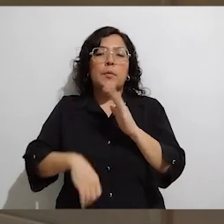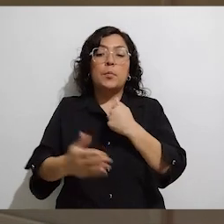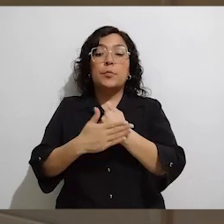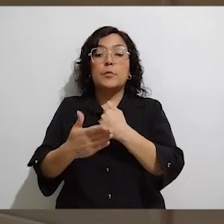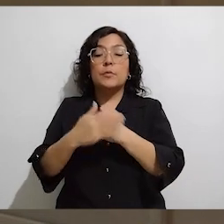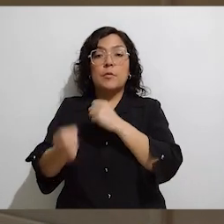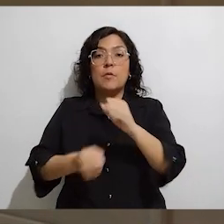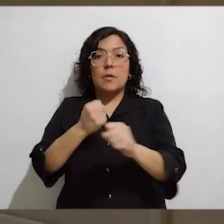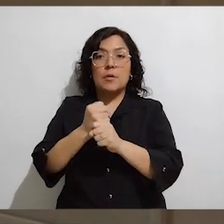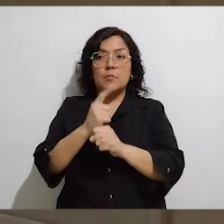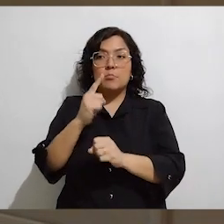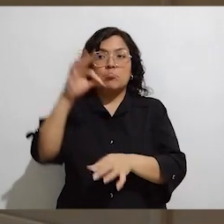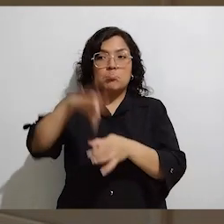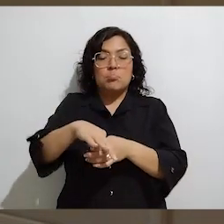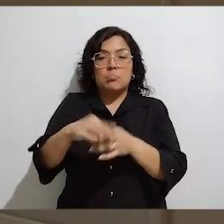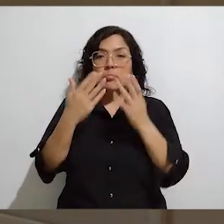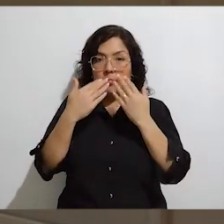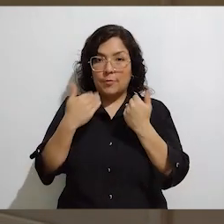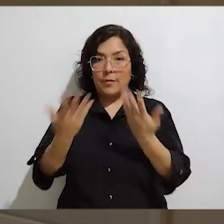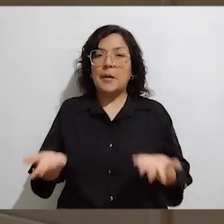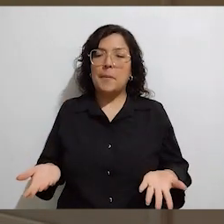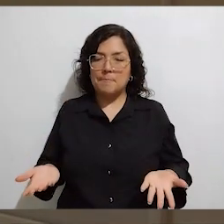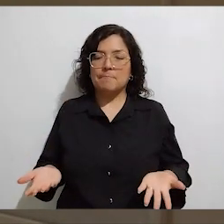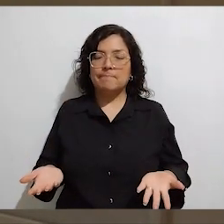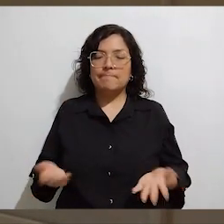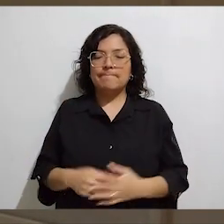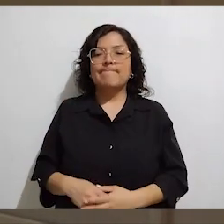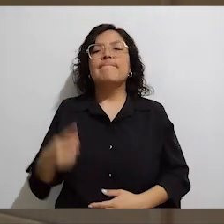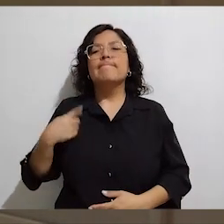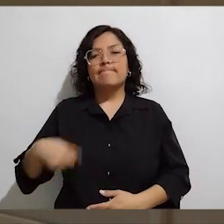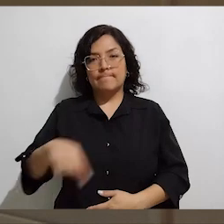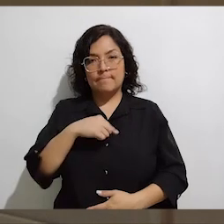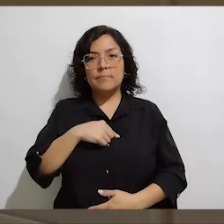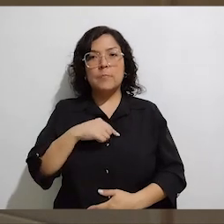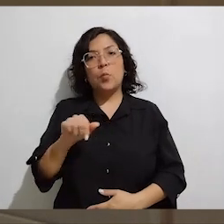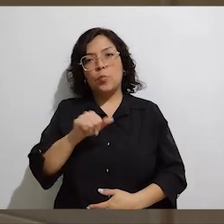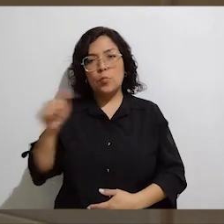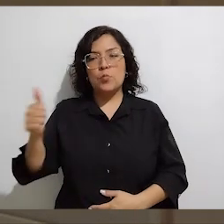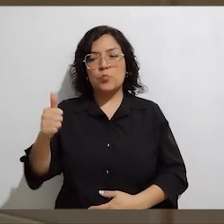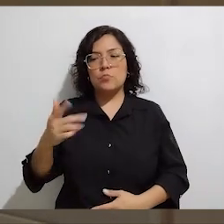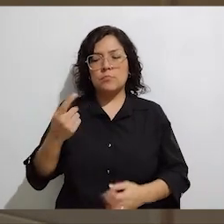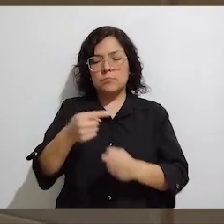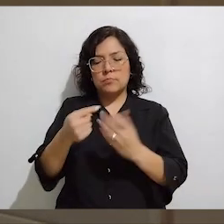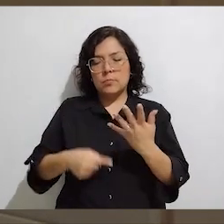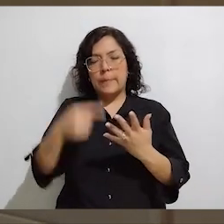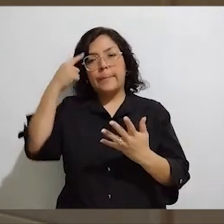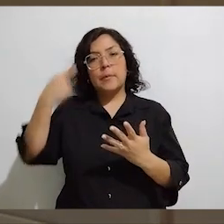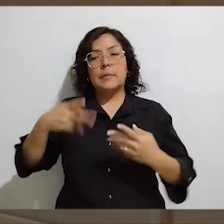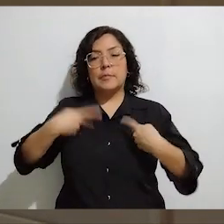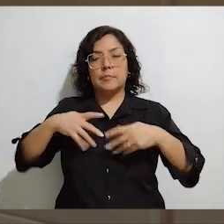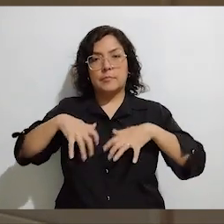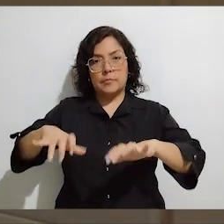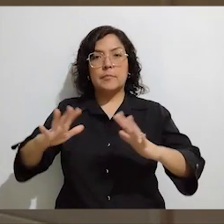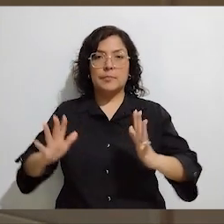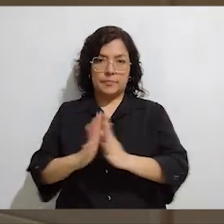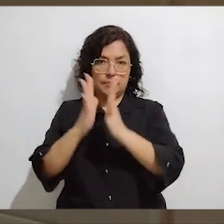proceso electoral en Coahuila, tenemos también la oportunidad de ejercitar diversos mecanismos de participación ciudadana o inclusive en lo que nos